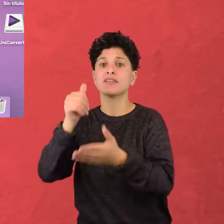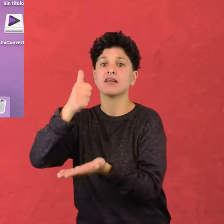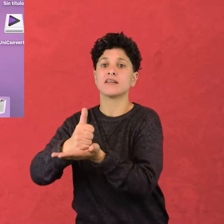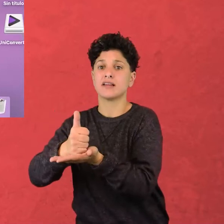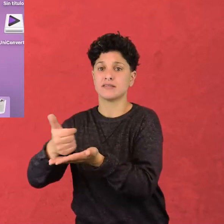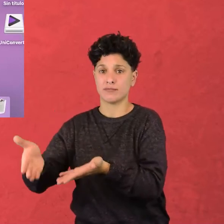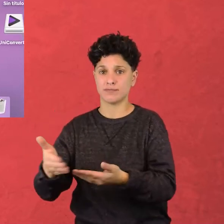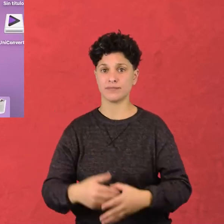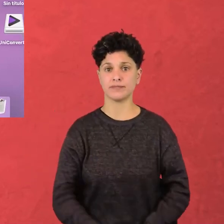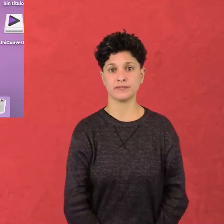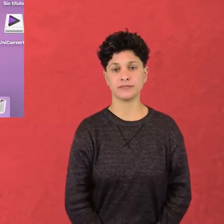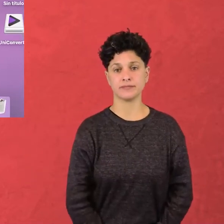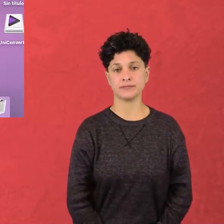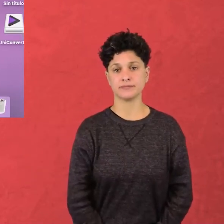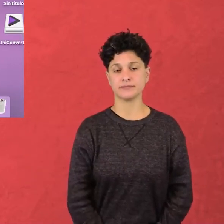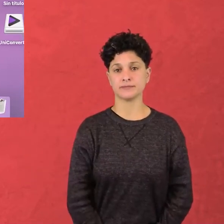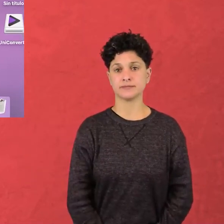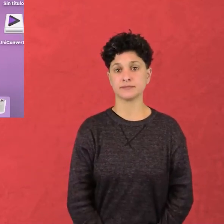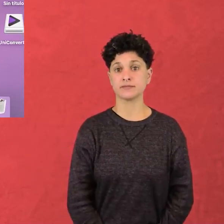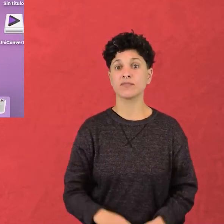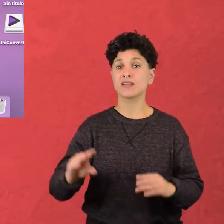distinguir entre lo que es mejor y lo que es peor.